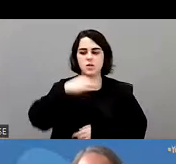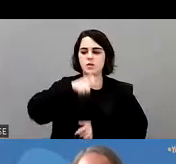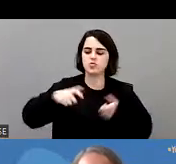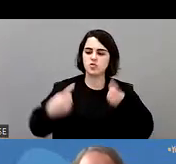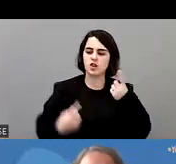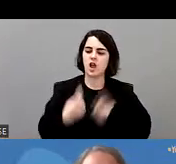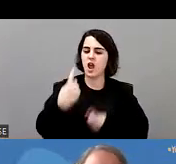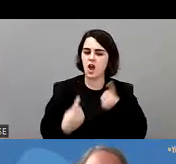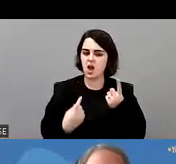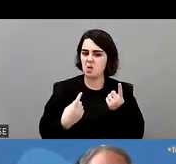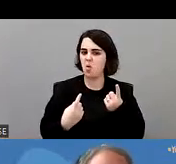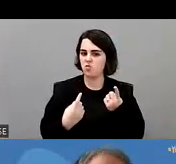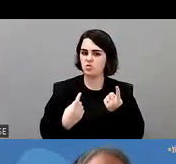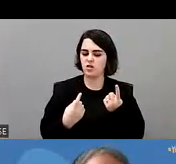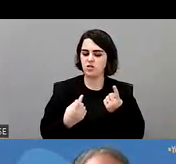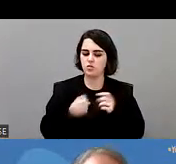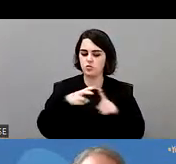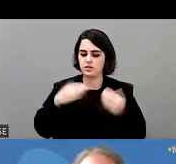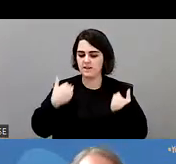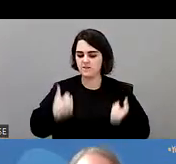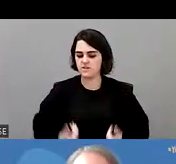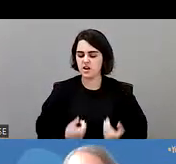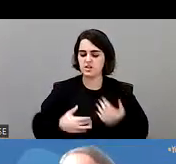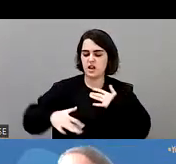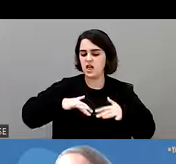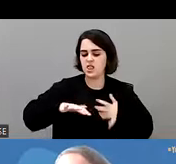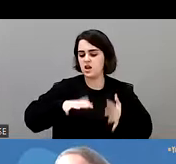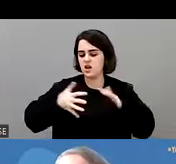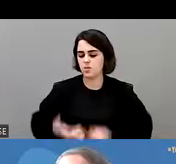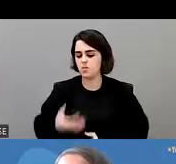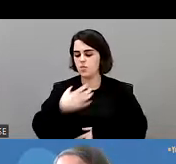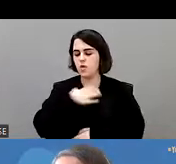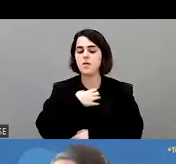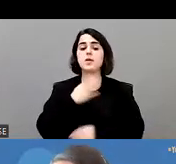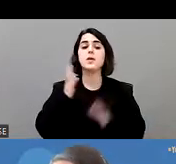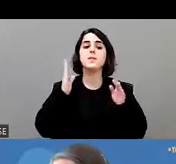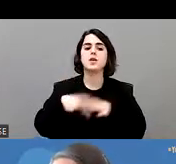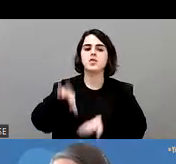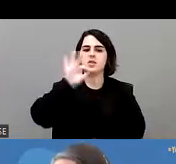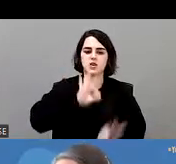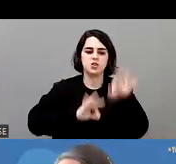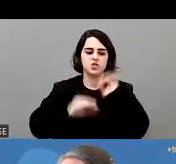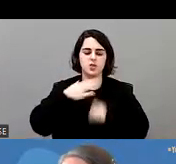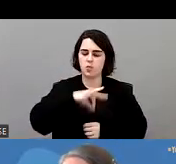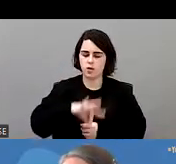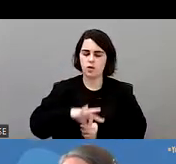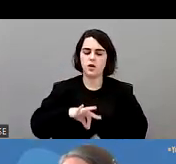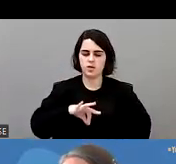realmente no vayan a poder físicamente realizar la acción, pero sí que van a poder tomar decisiones con respecto a esto.